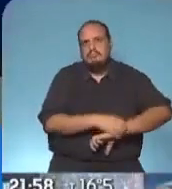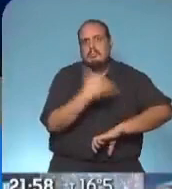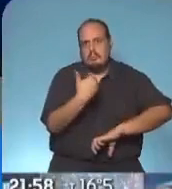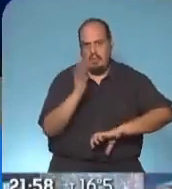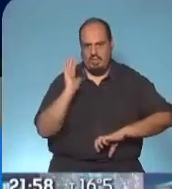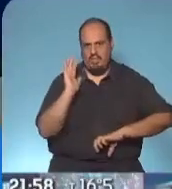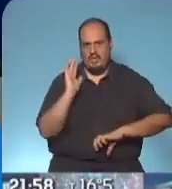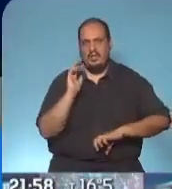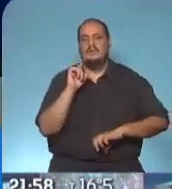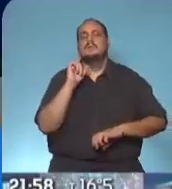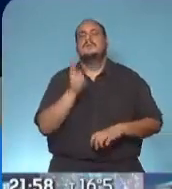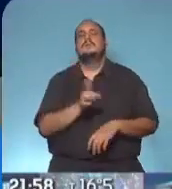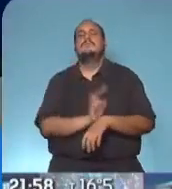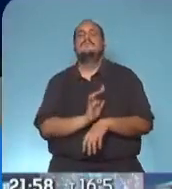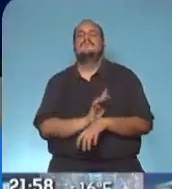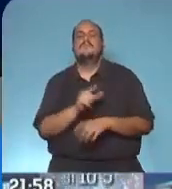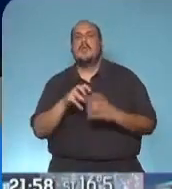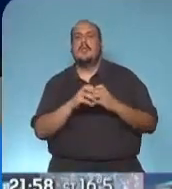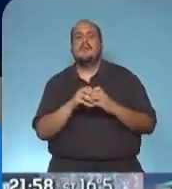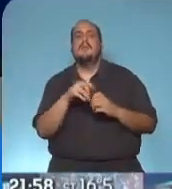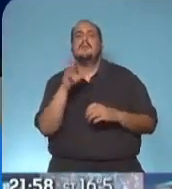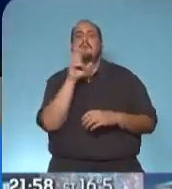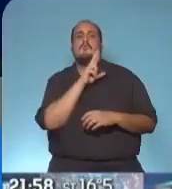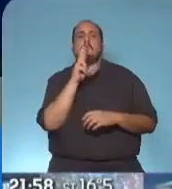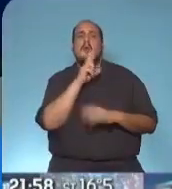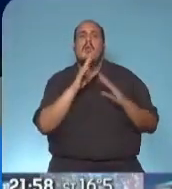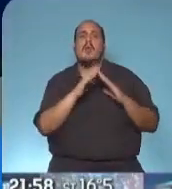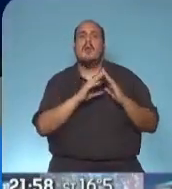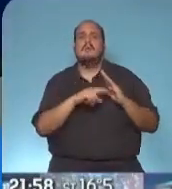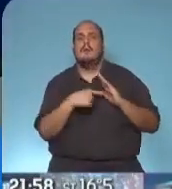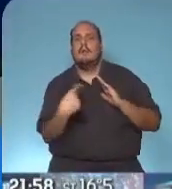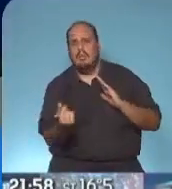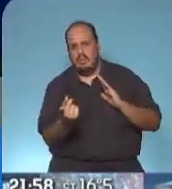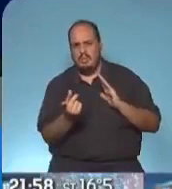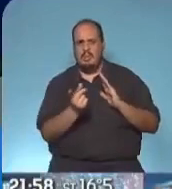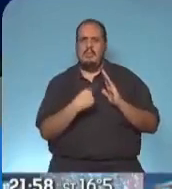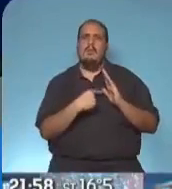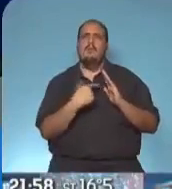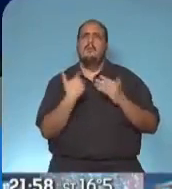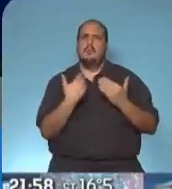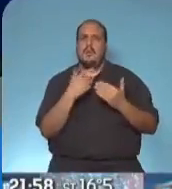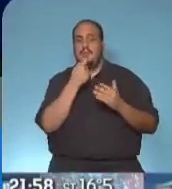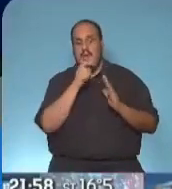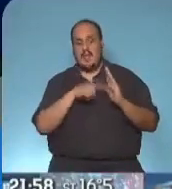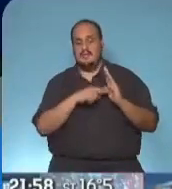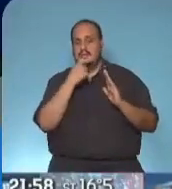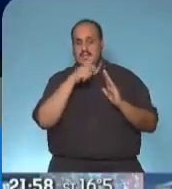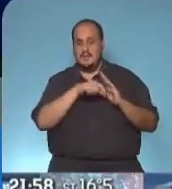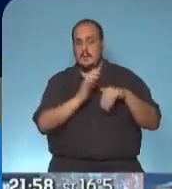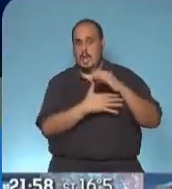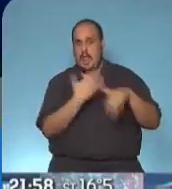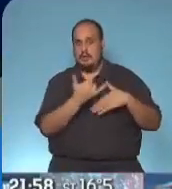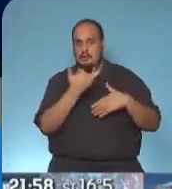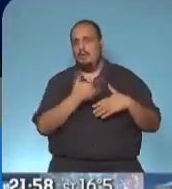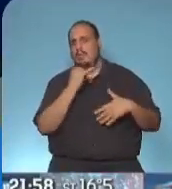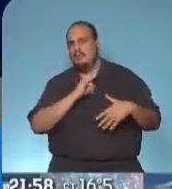este es también un debate que se dio, que salga transitoriamente del hogar para garantizar sacar al violento y poner las medidas